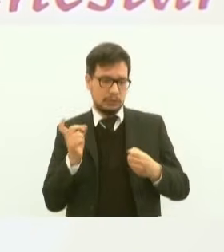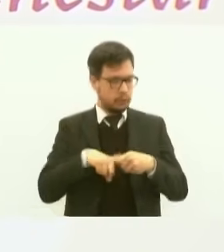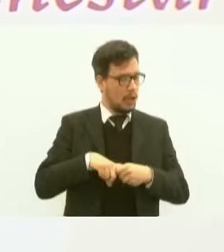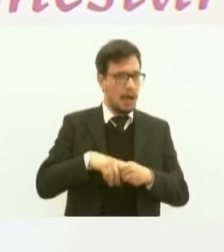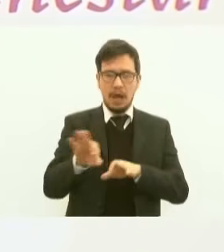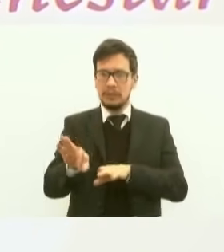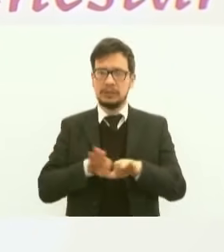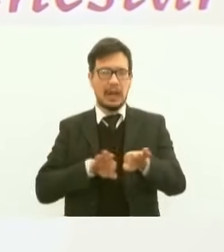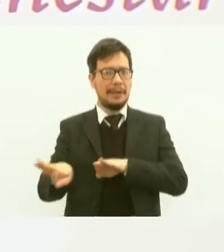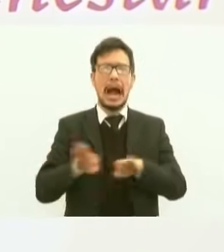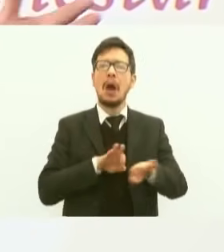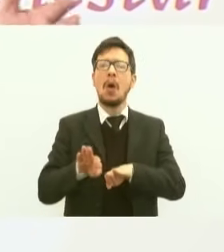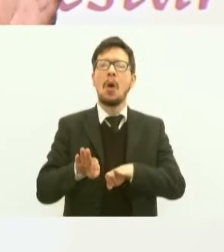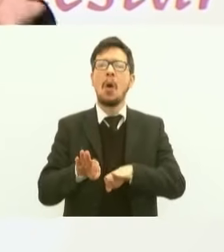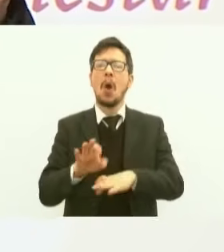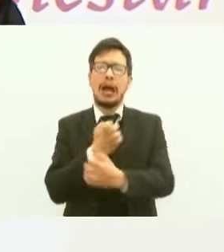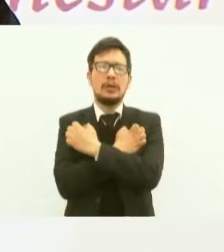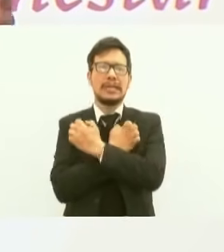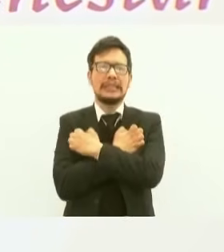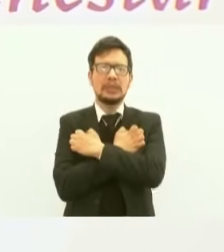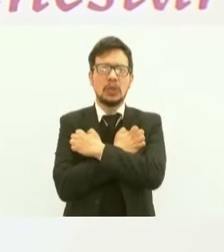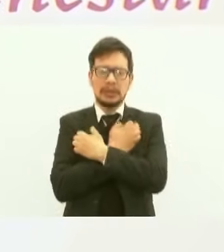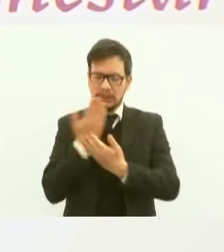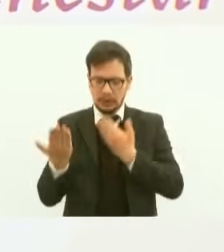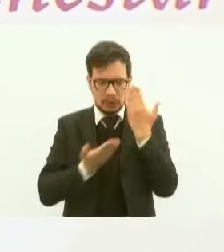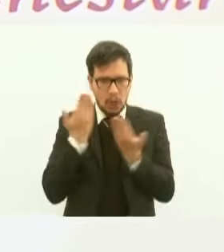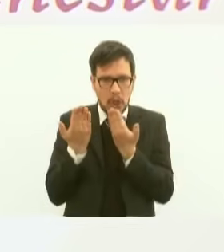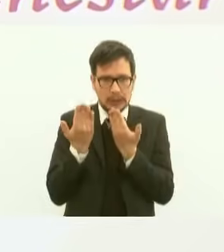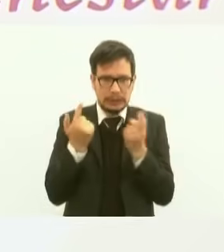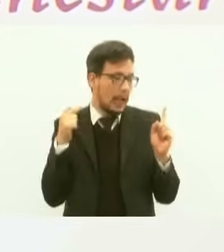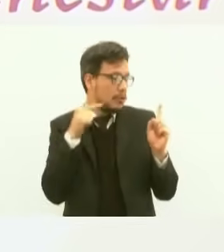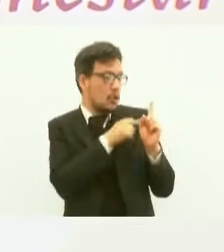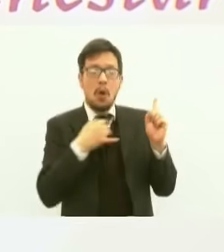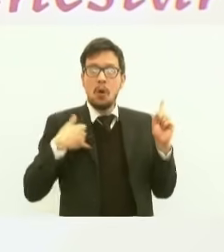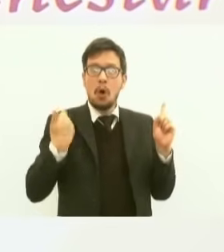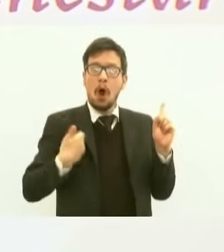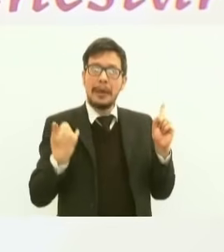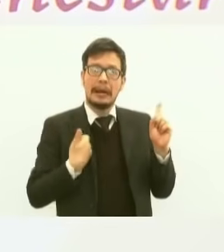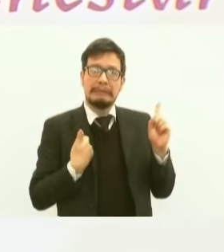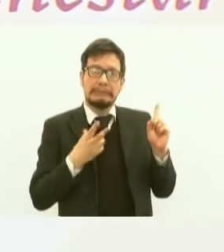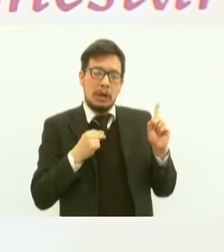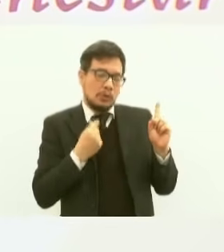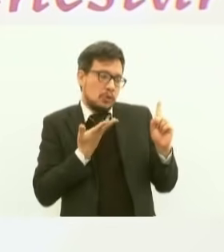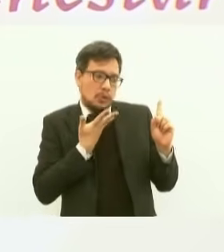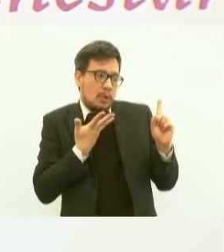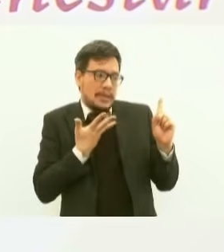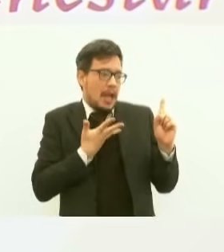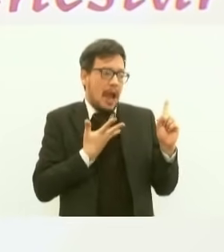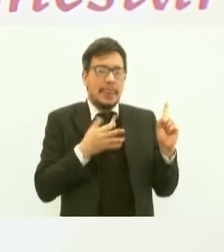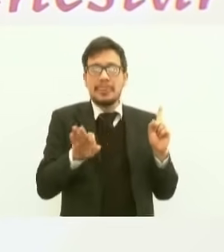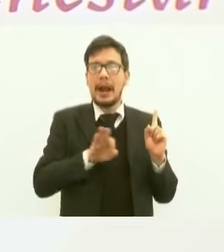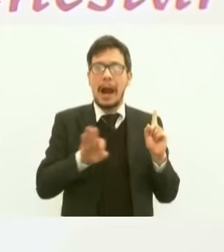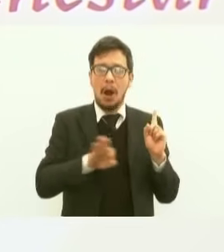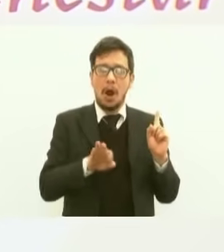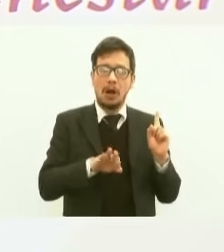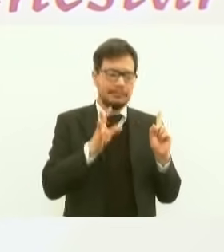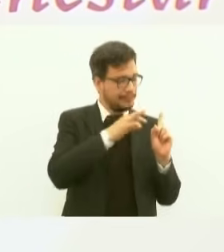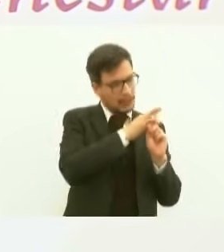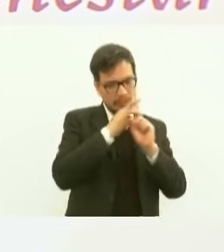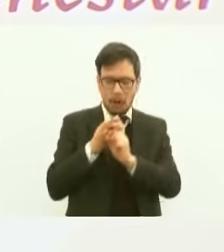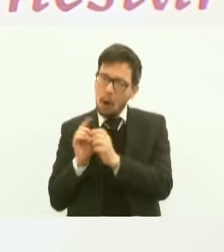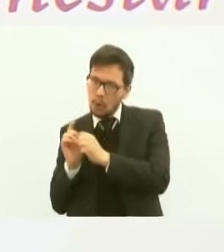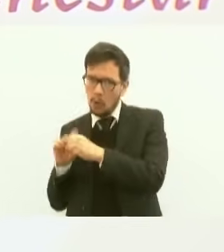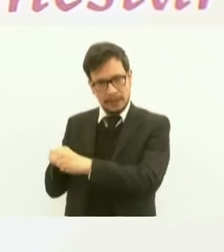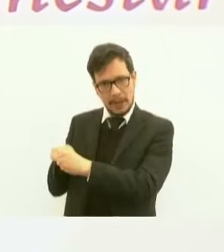hay un joven que no tiene trabajo, se le contrata para que trabaje como